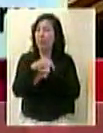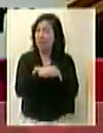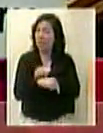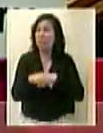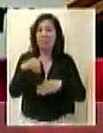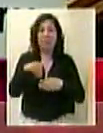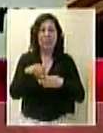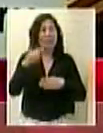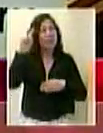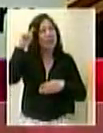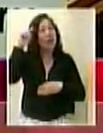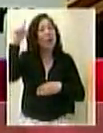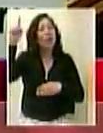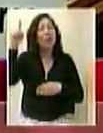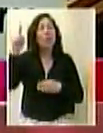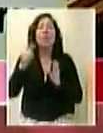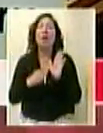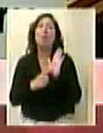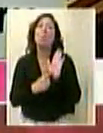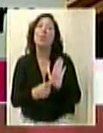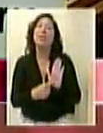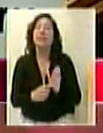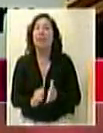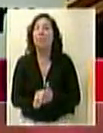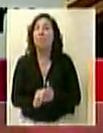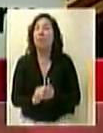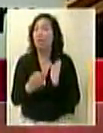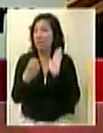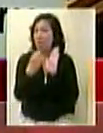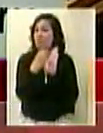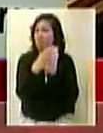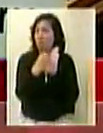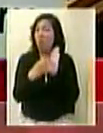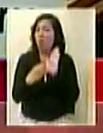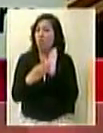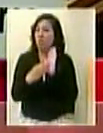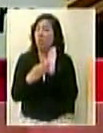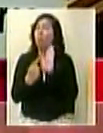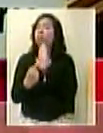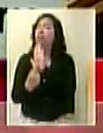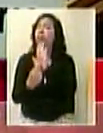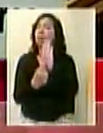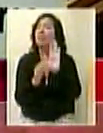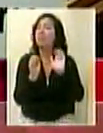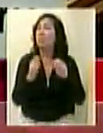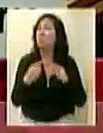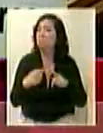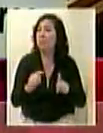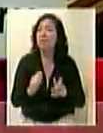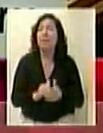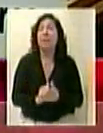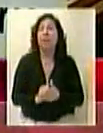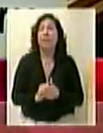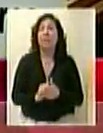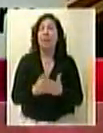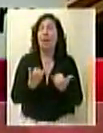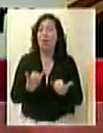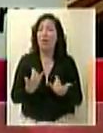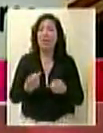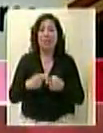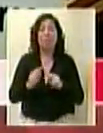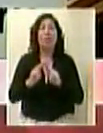por inaugurado una muestra itinerante y fotográfica de aquellas mujeres que permitieron que el día de hoy estemos